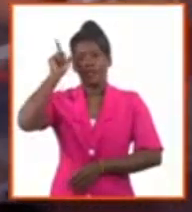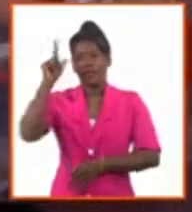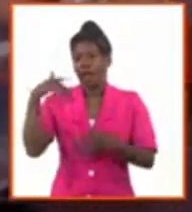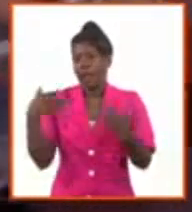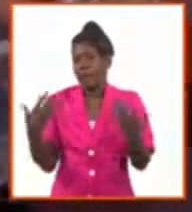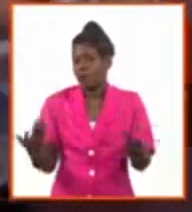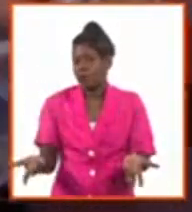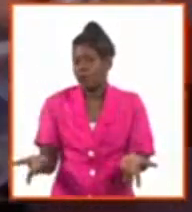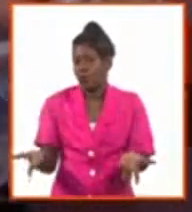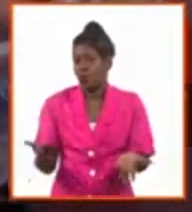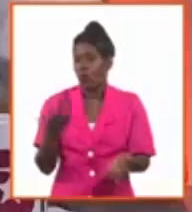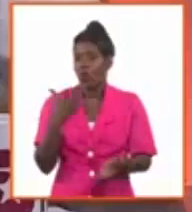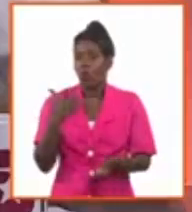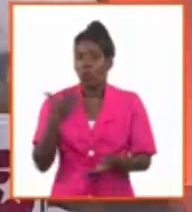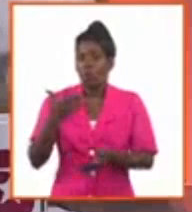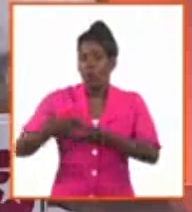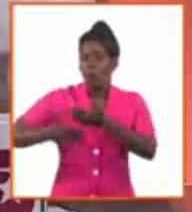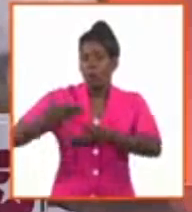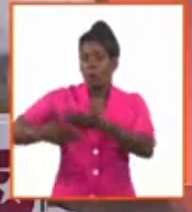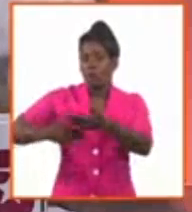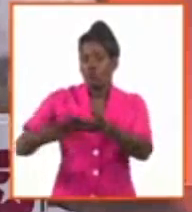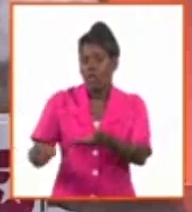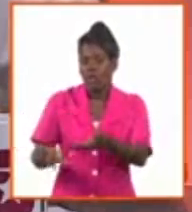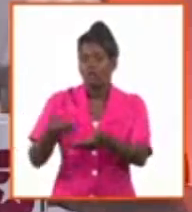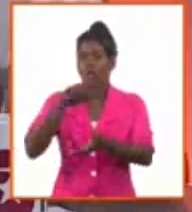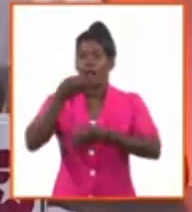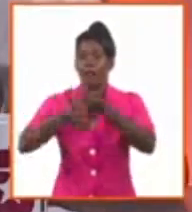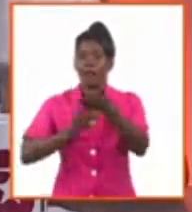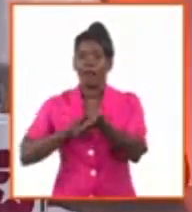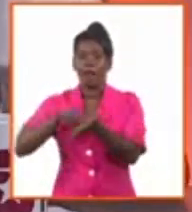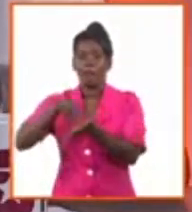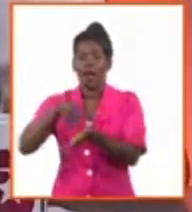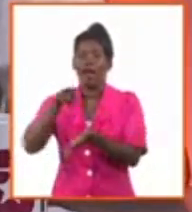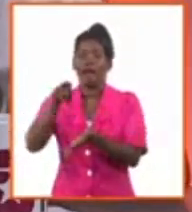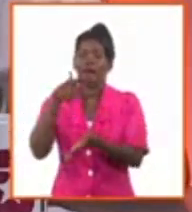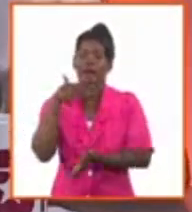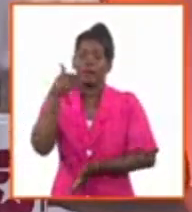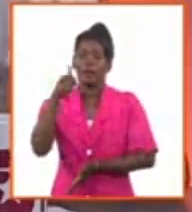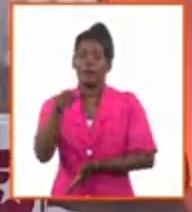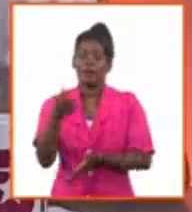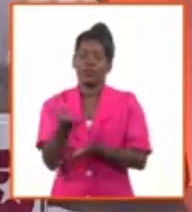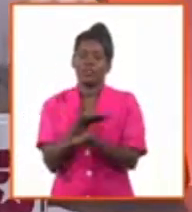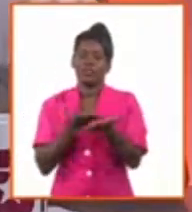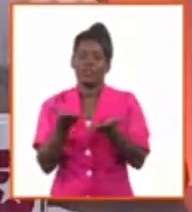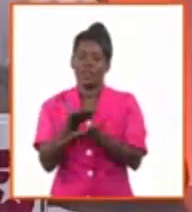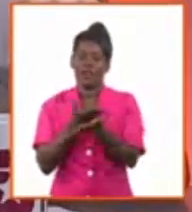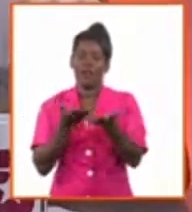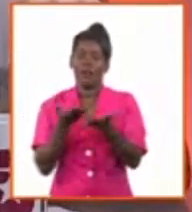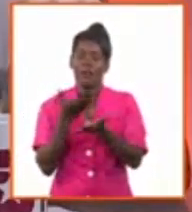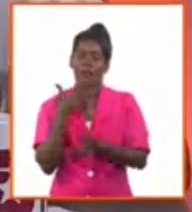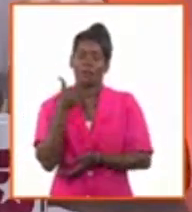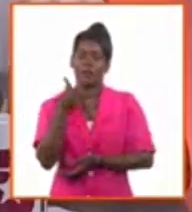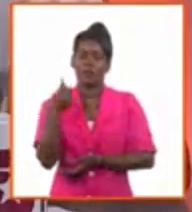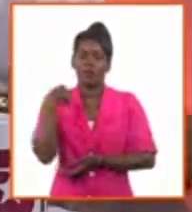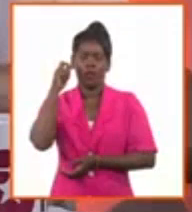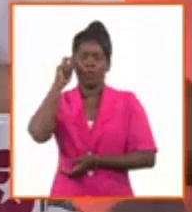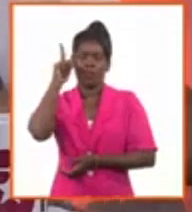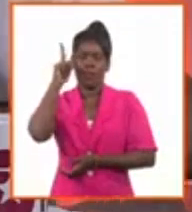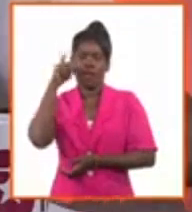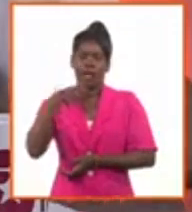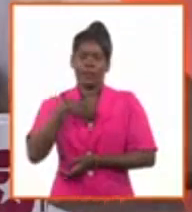comunidad, qué han avanzado con el trabajo sostenido que han tenido en esa comunidad y socializar un poco todas